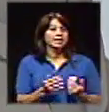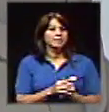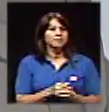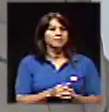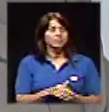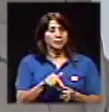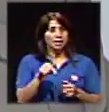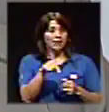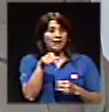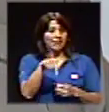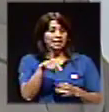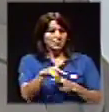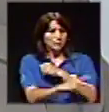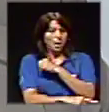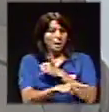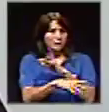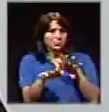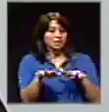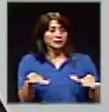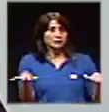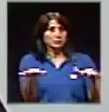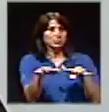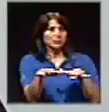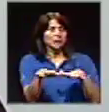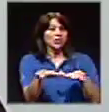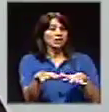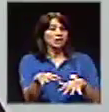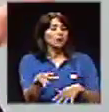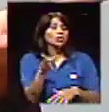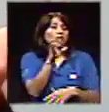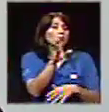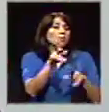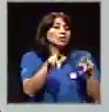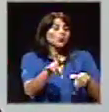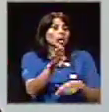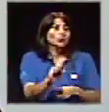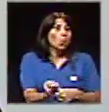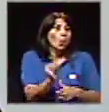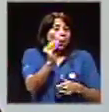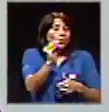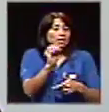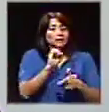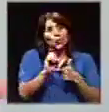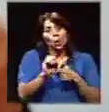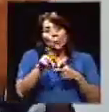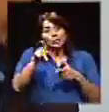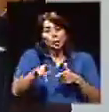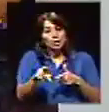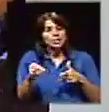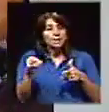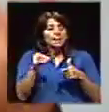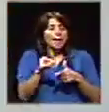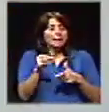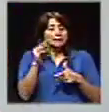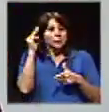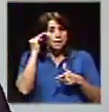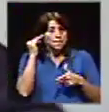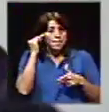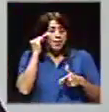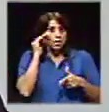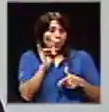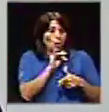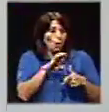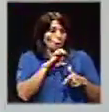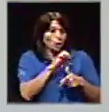Este país donde jóvenes, no tan jóvenes como usted, nos siguen a los que